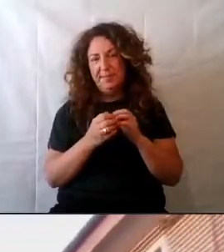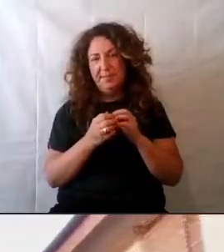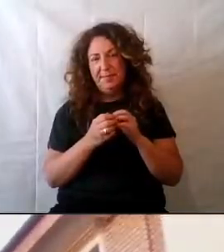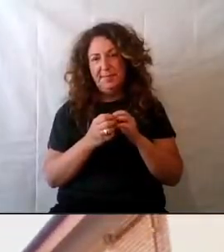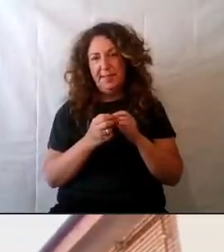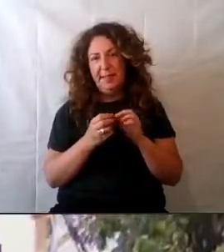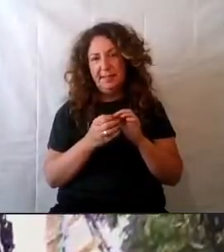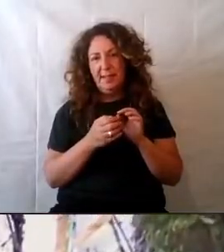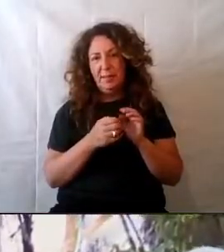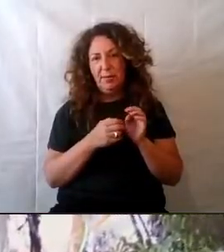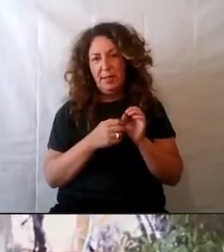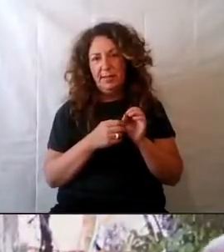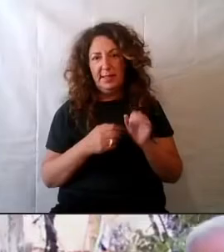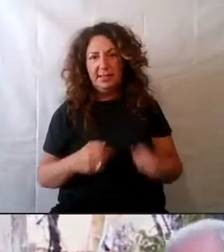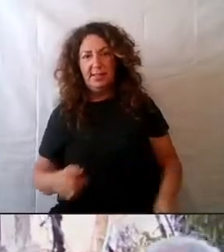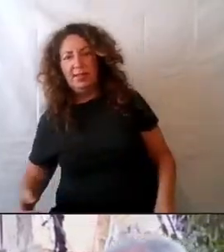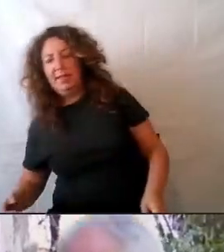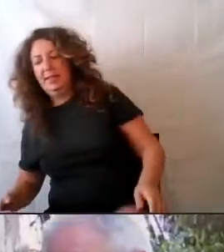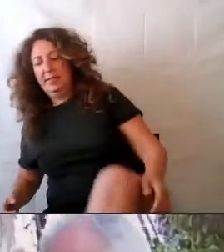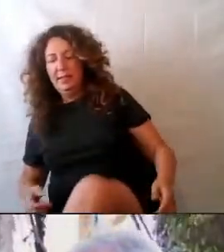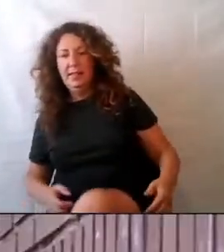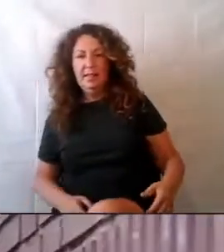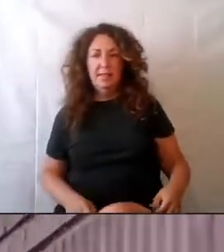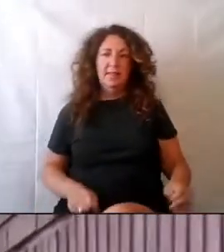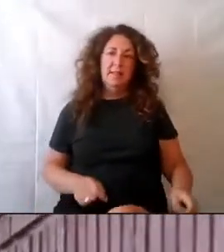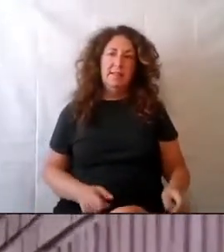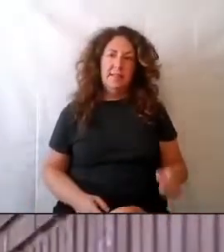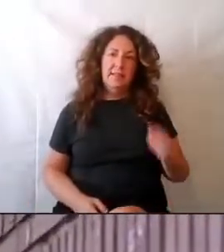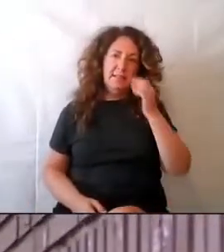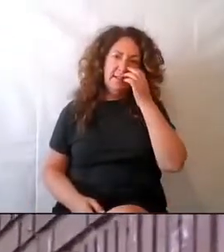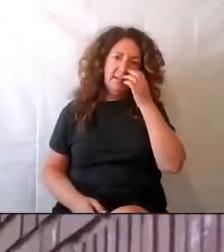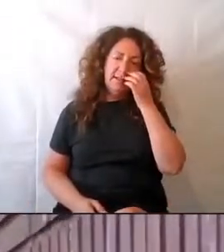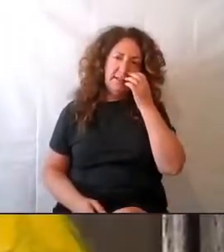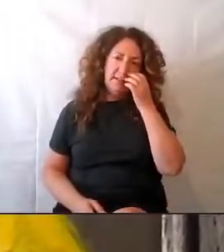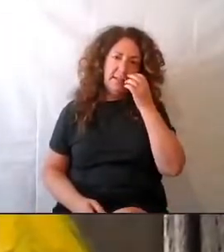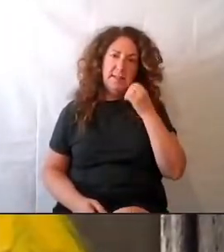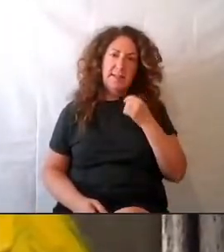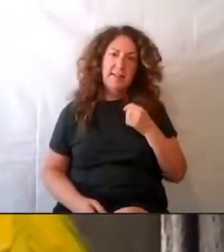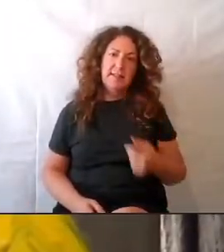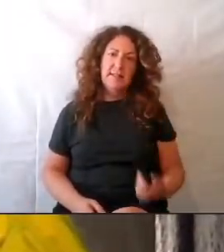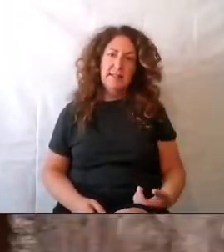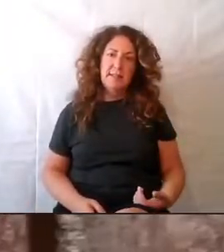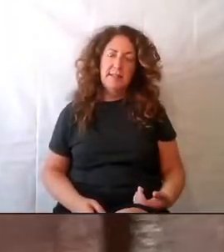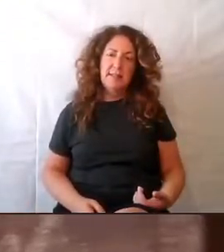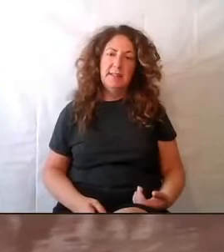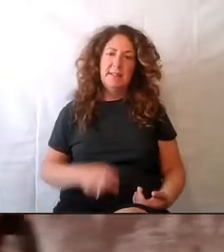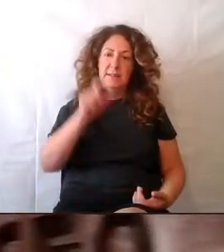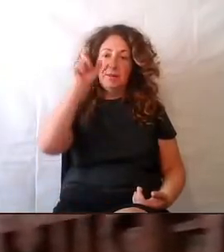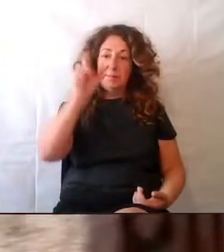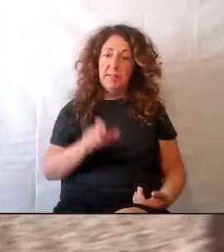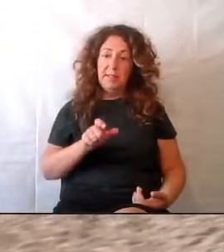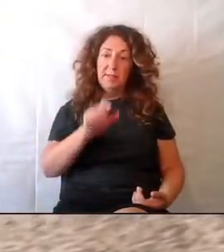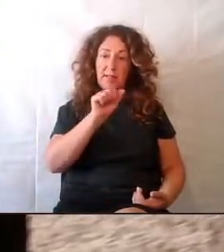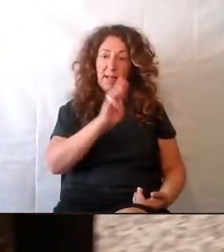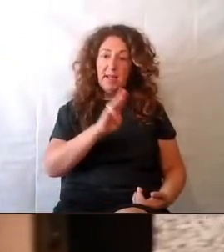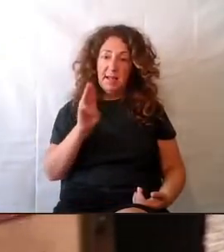lo que hace es localizar dónde está la persona que está utilizando la aplicación y a través de unos marcadores de unas